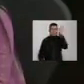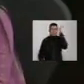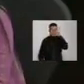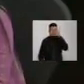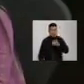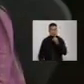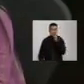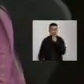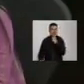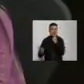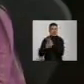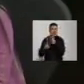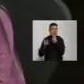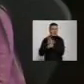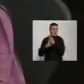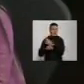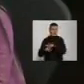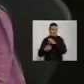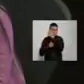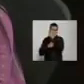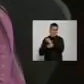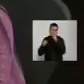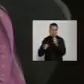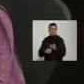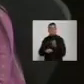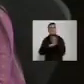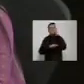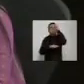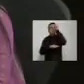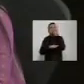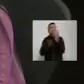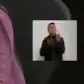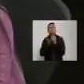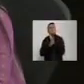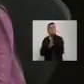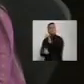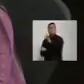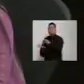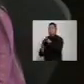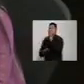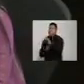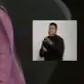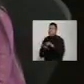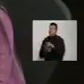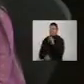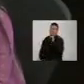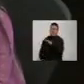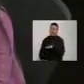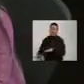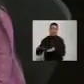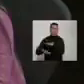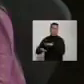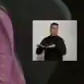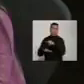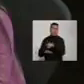Meta siempre ha sufrido la violencia y el terrorismo. Exigimos al gobierno condiciones de seguridad y que nuestra región no sea